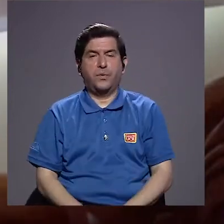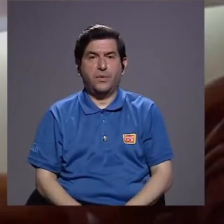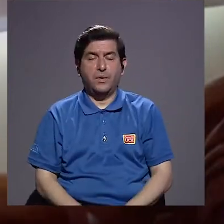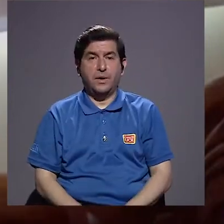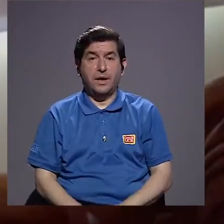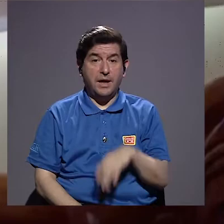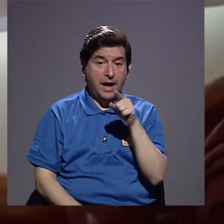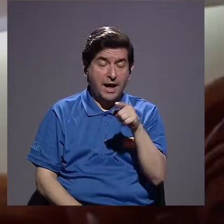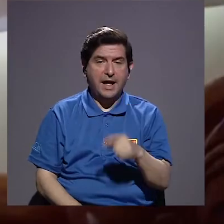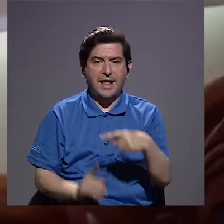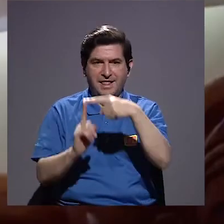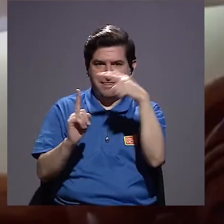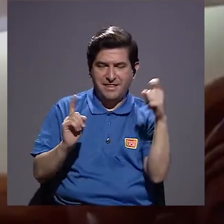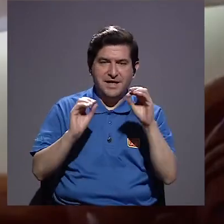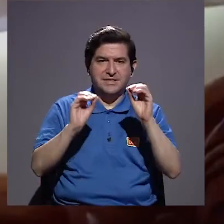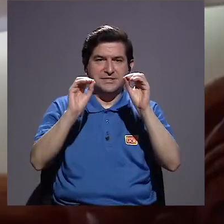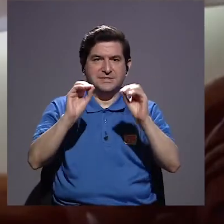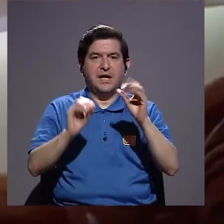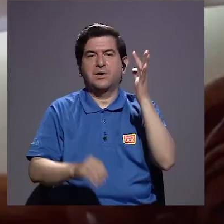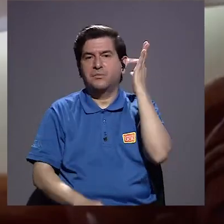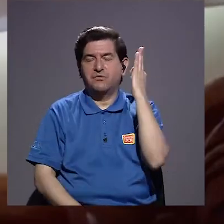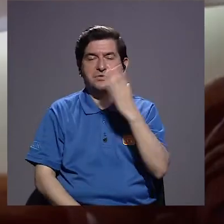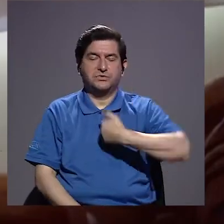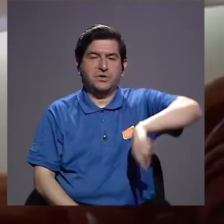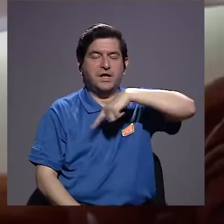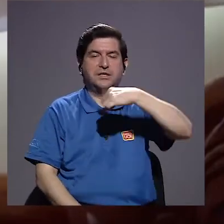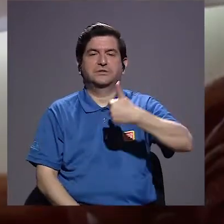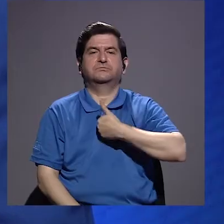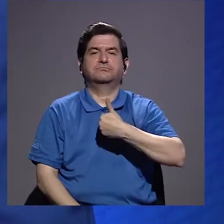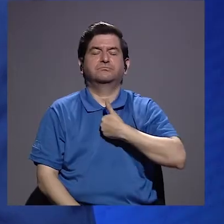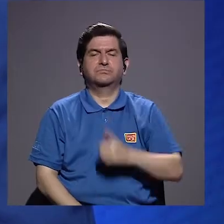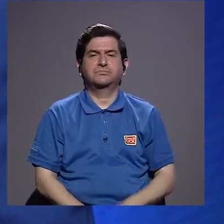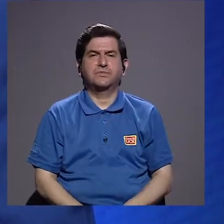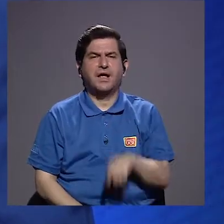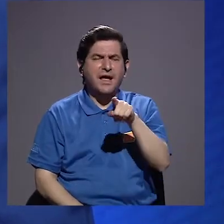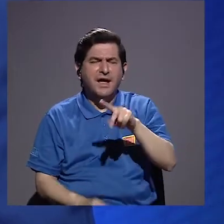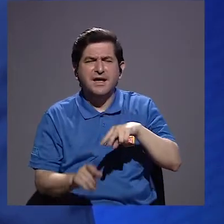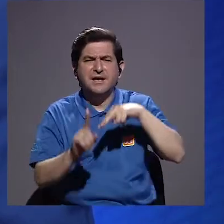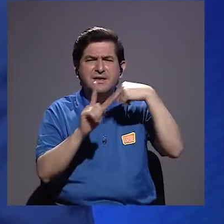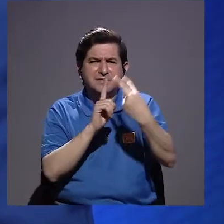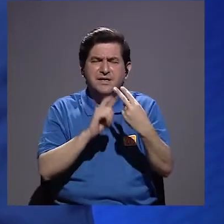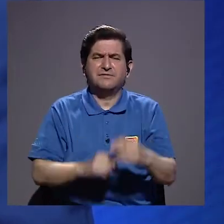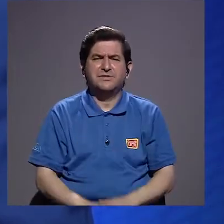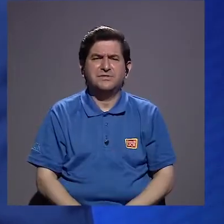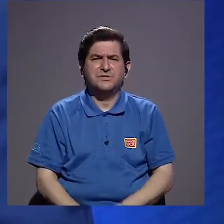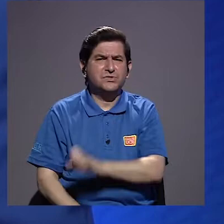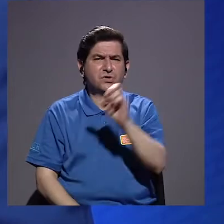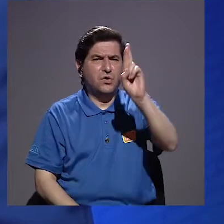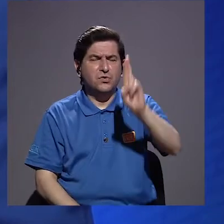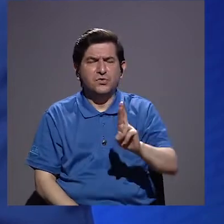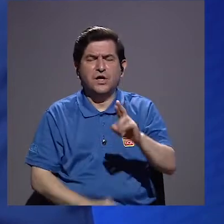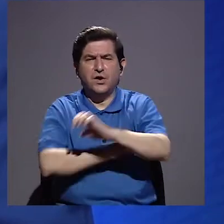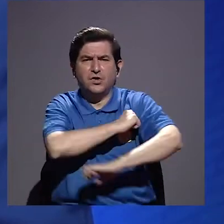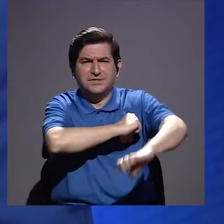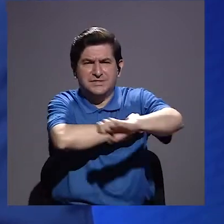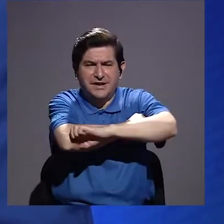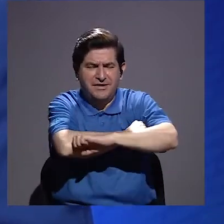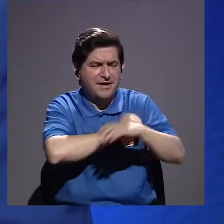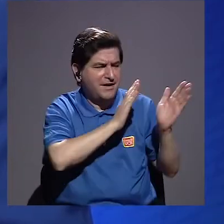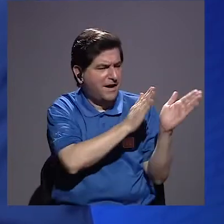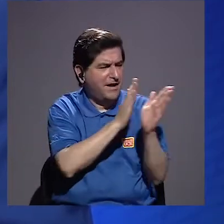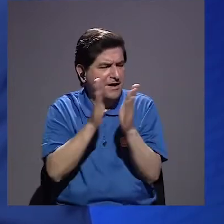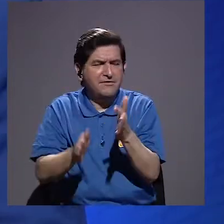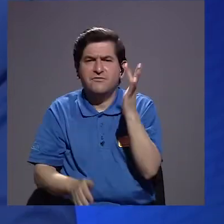de las profesoras y procedente de nosotras mismas. Y esa visión del Estado costarricense en